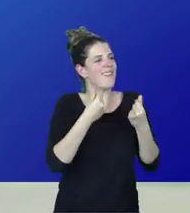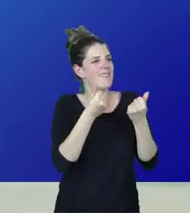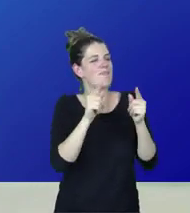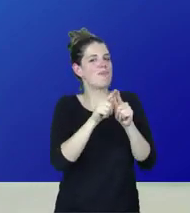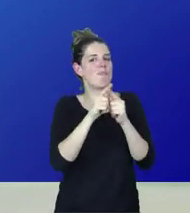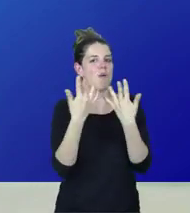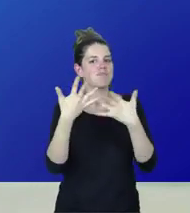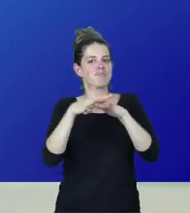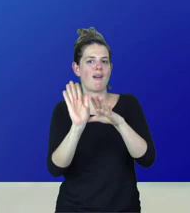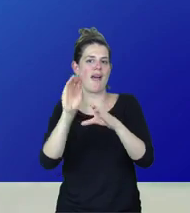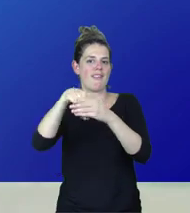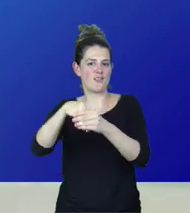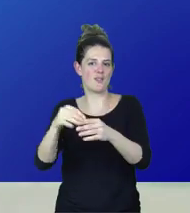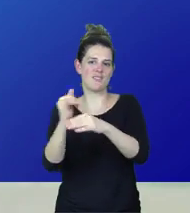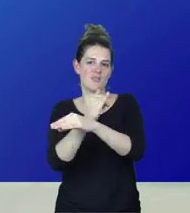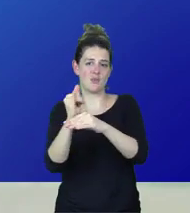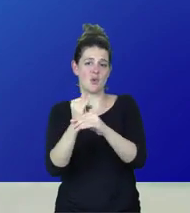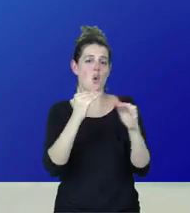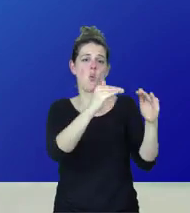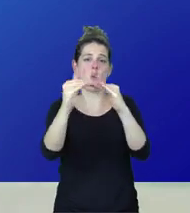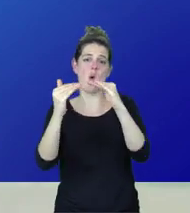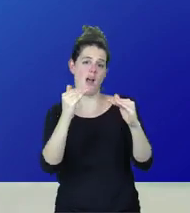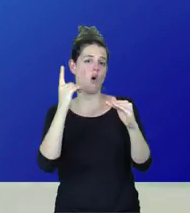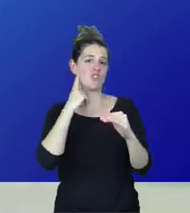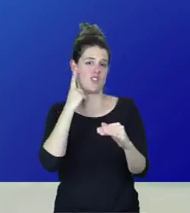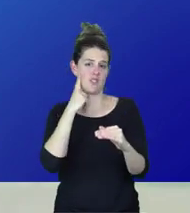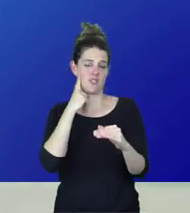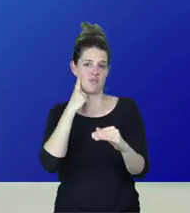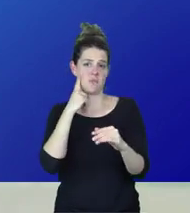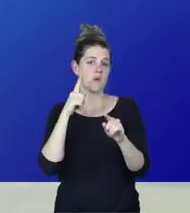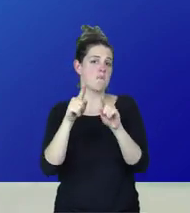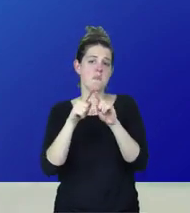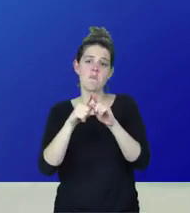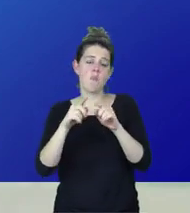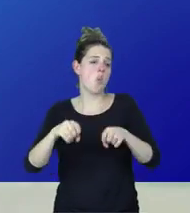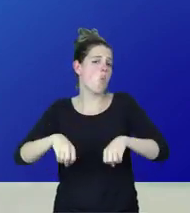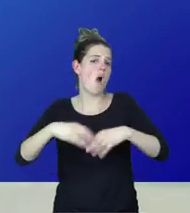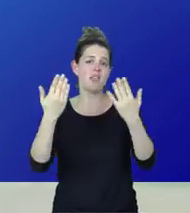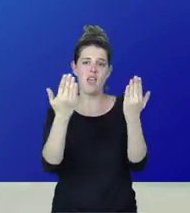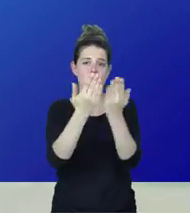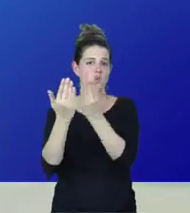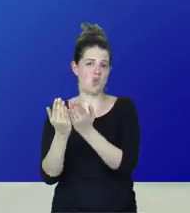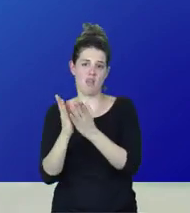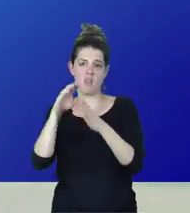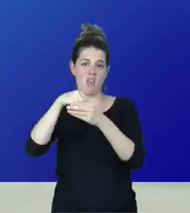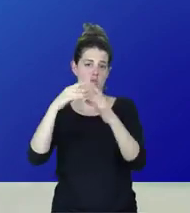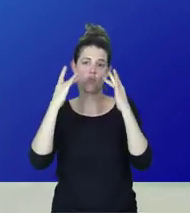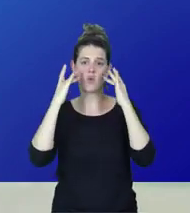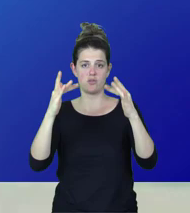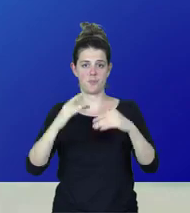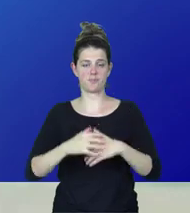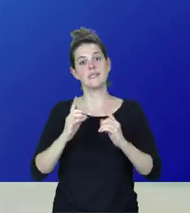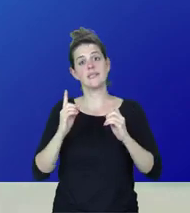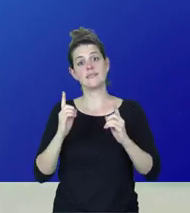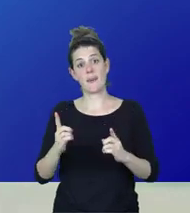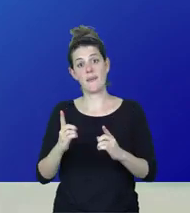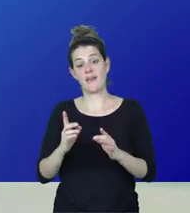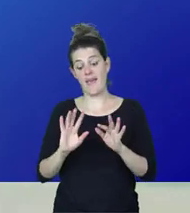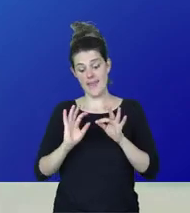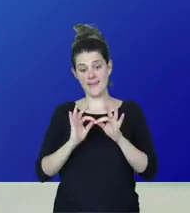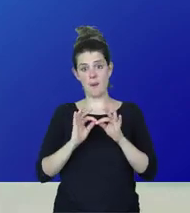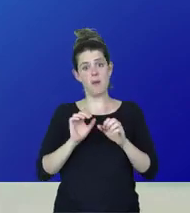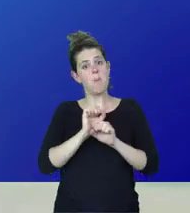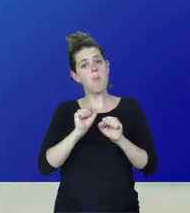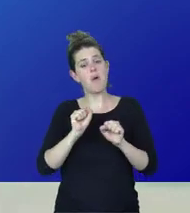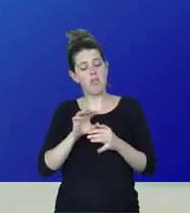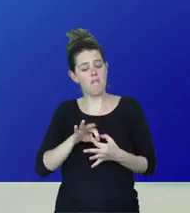de la institución, que vean que son tratados y como cualquier otro estudiante dentro de la educación